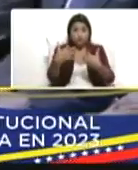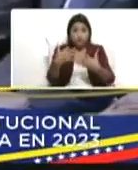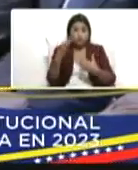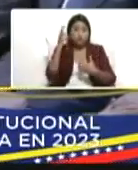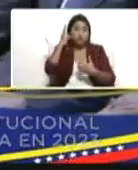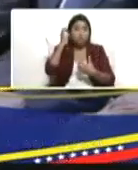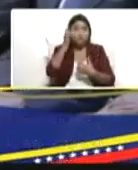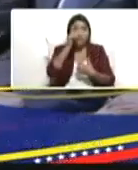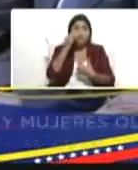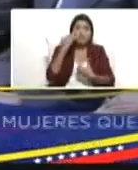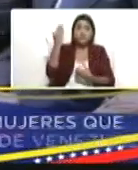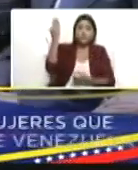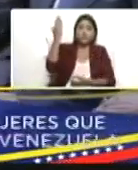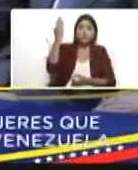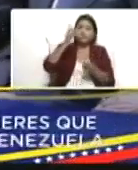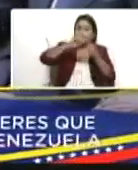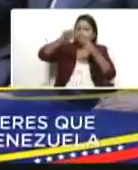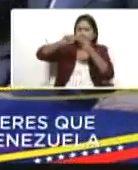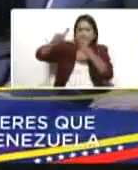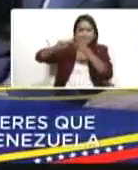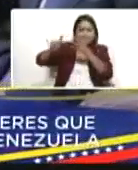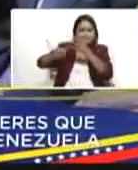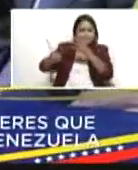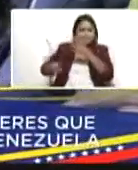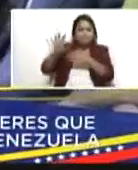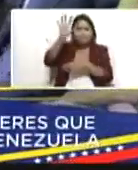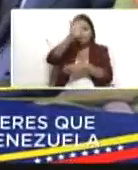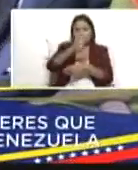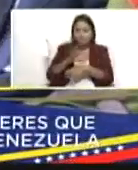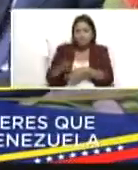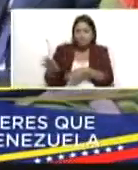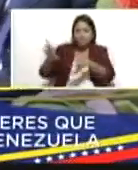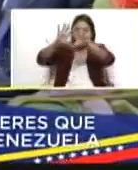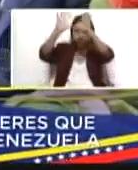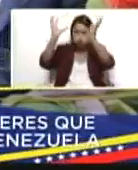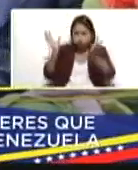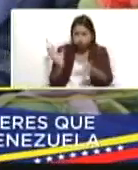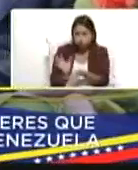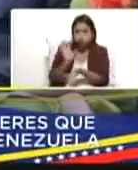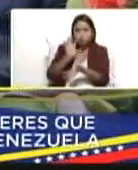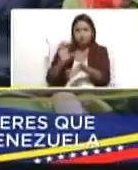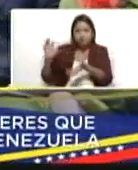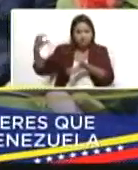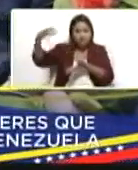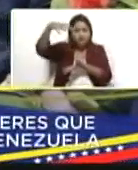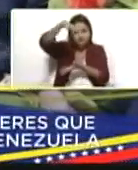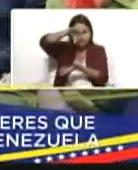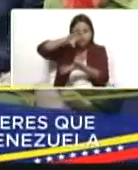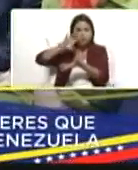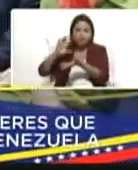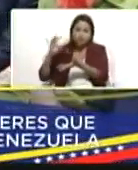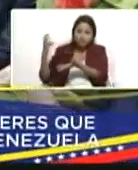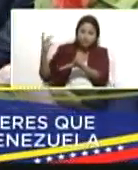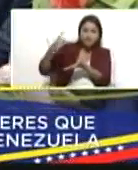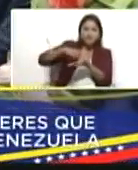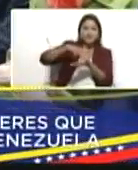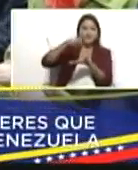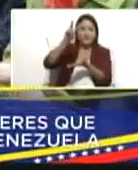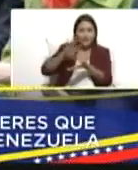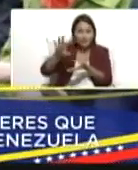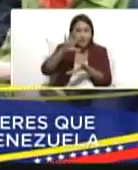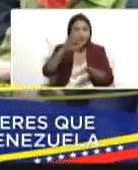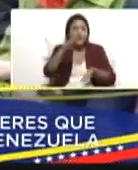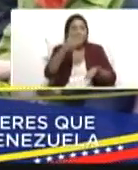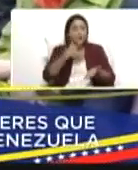embajadoras de todos los países dignamente representados en Venezuela ya los he